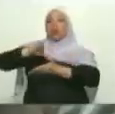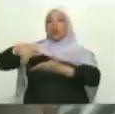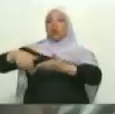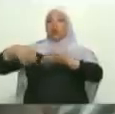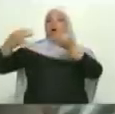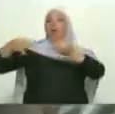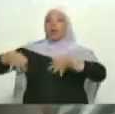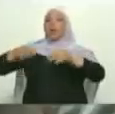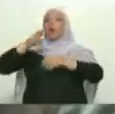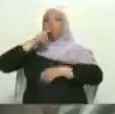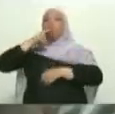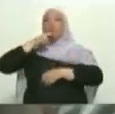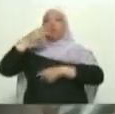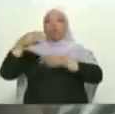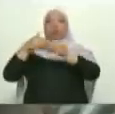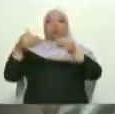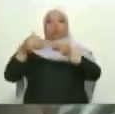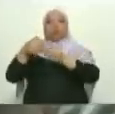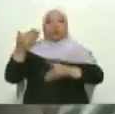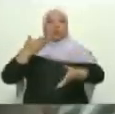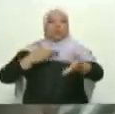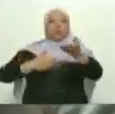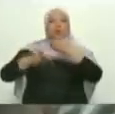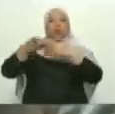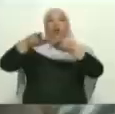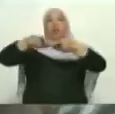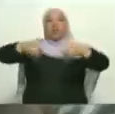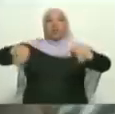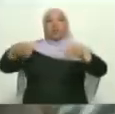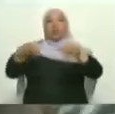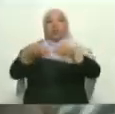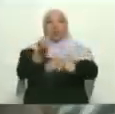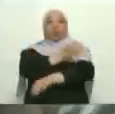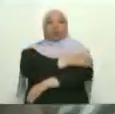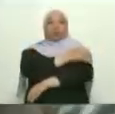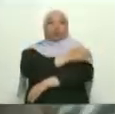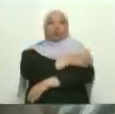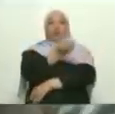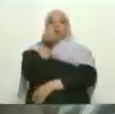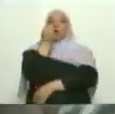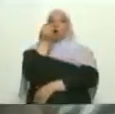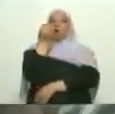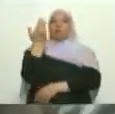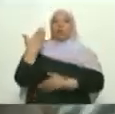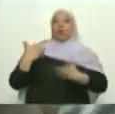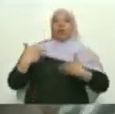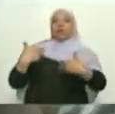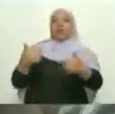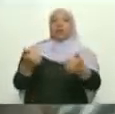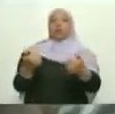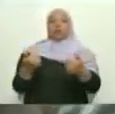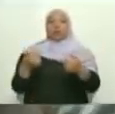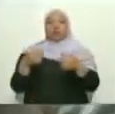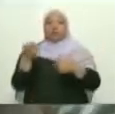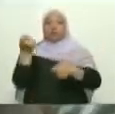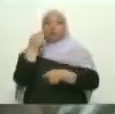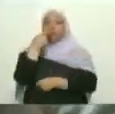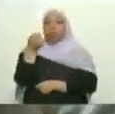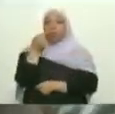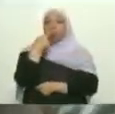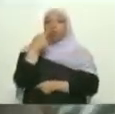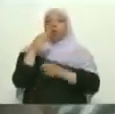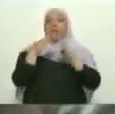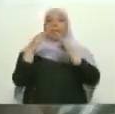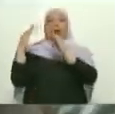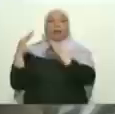luego distribuir esa riqueza en alimentos, en comida, en medicina, en